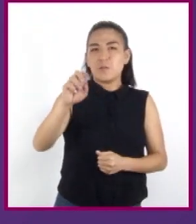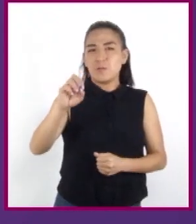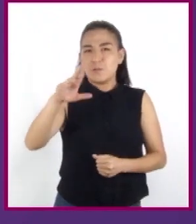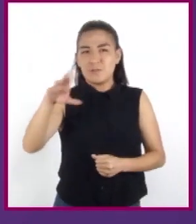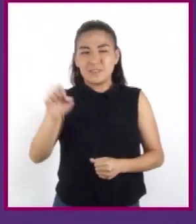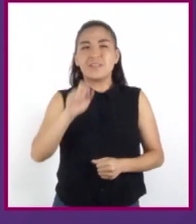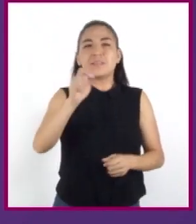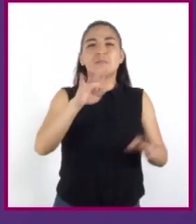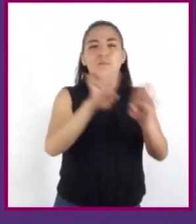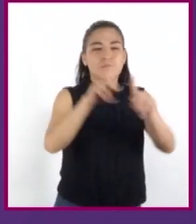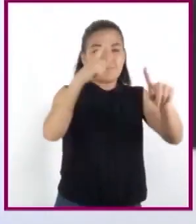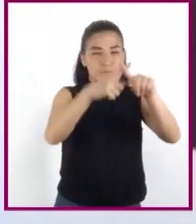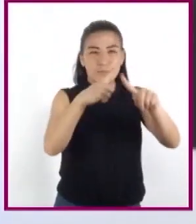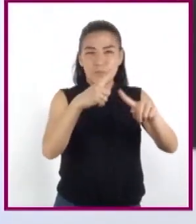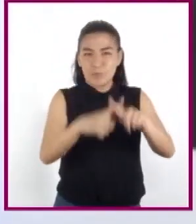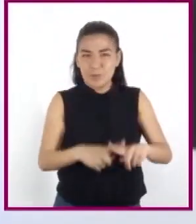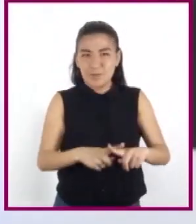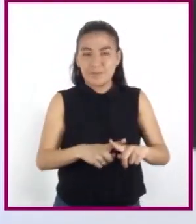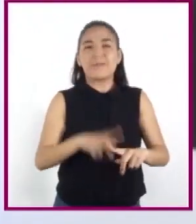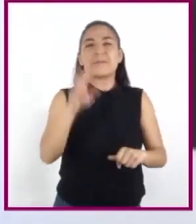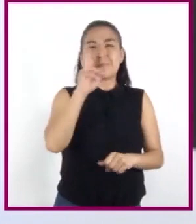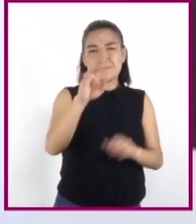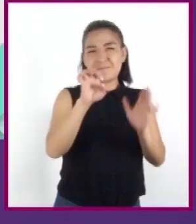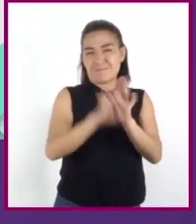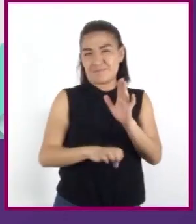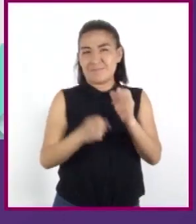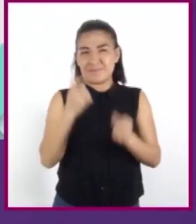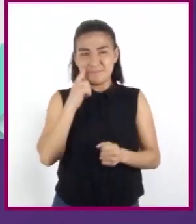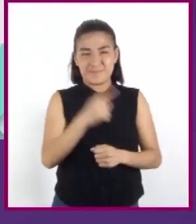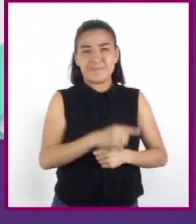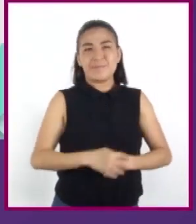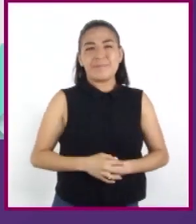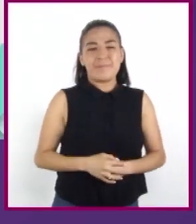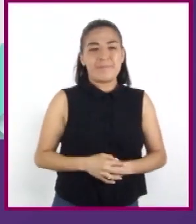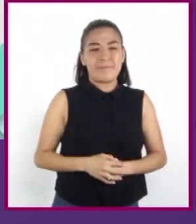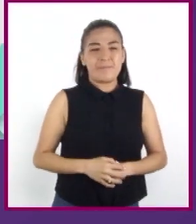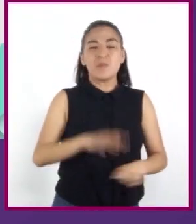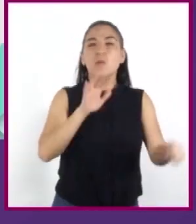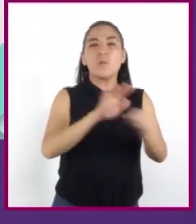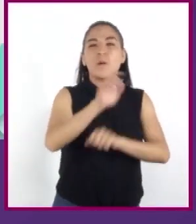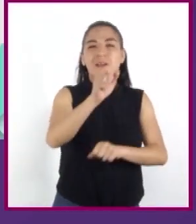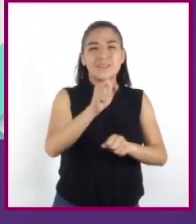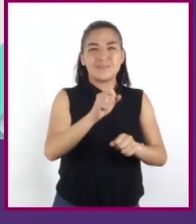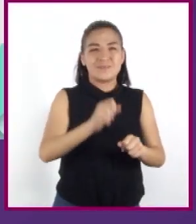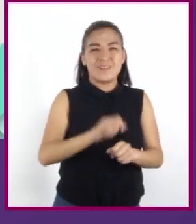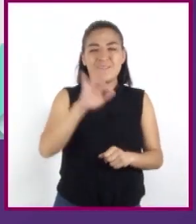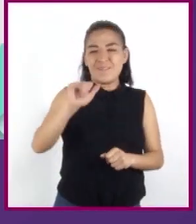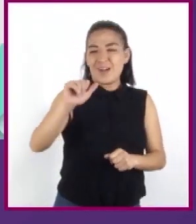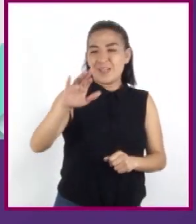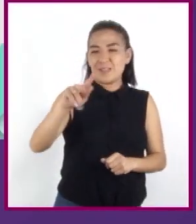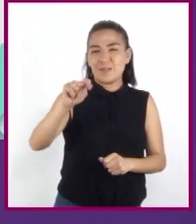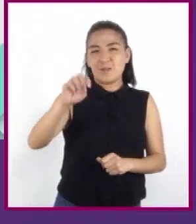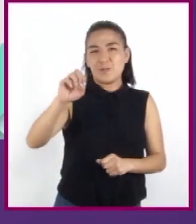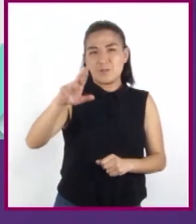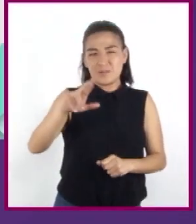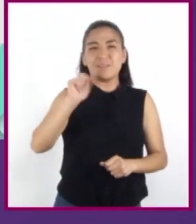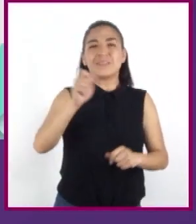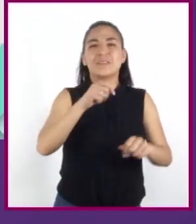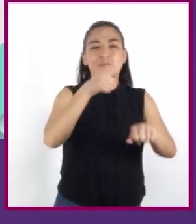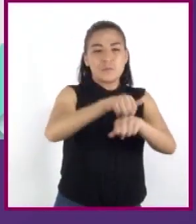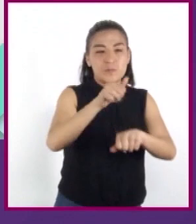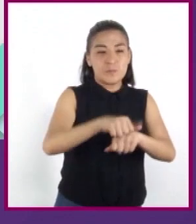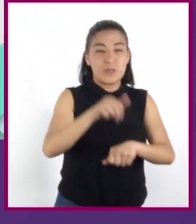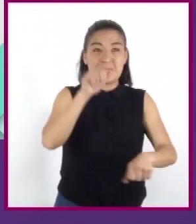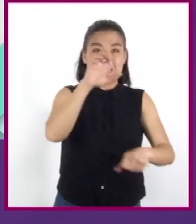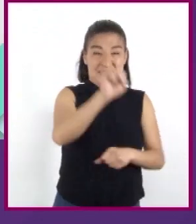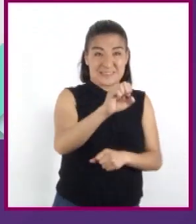partes de una multiplicación. Veamos algunos ejemplos. La factorización de un número. El número 60